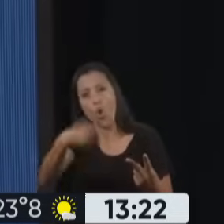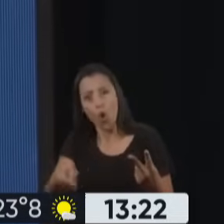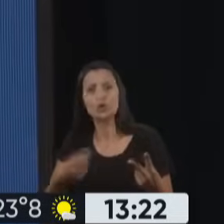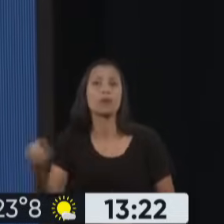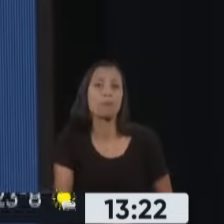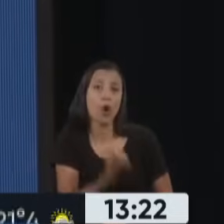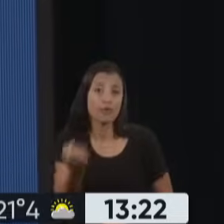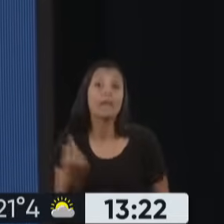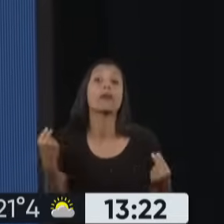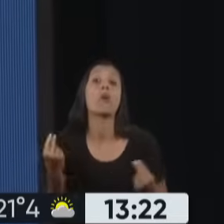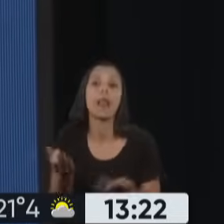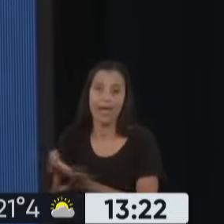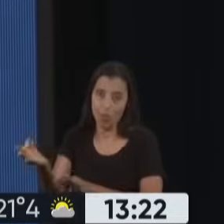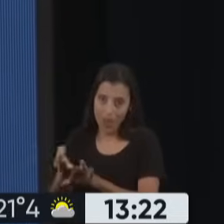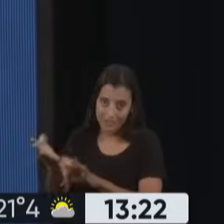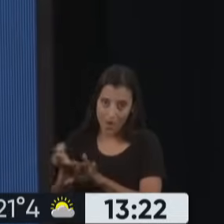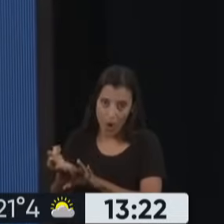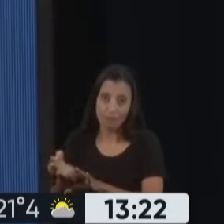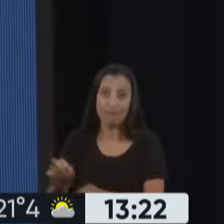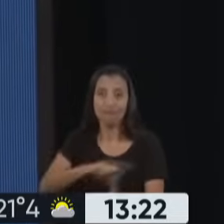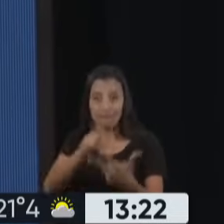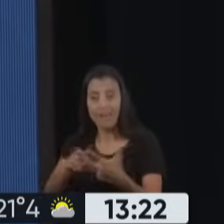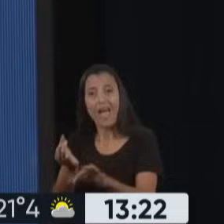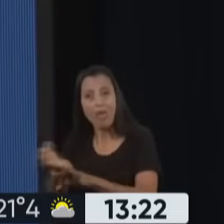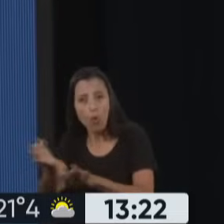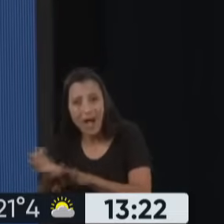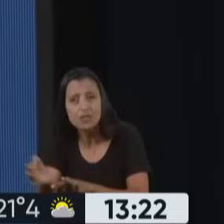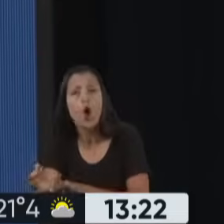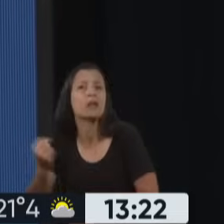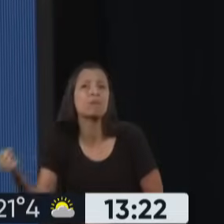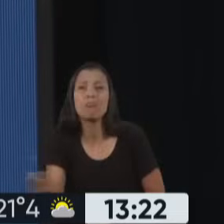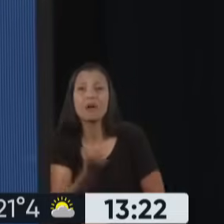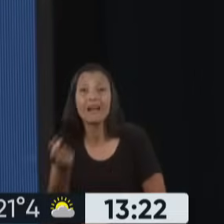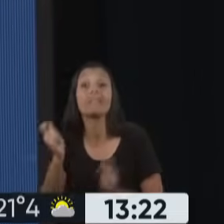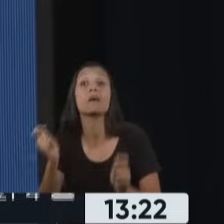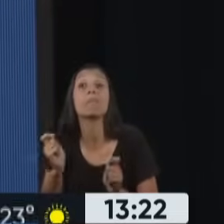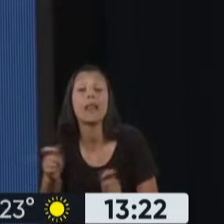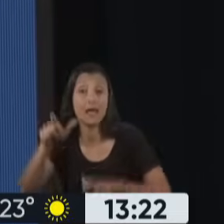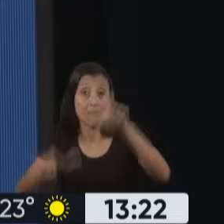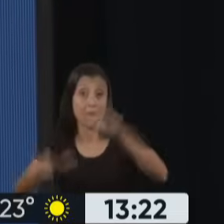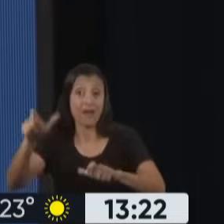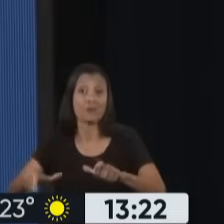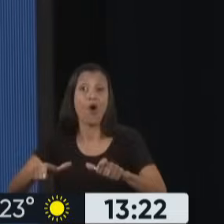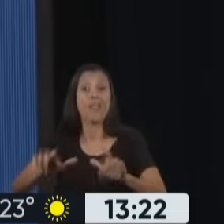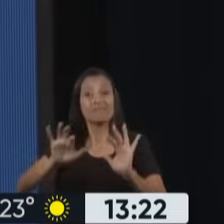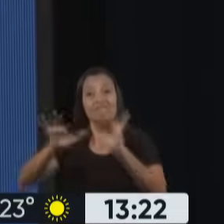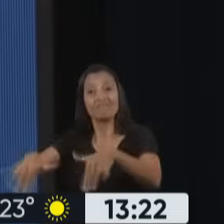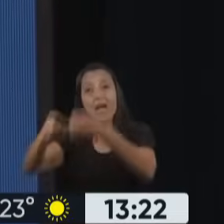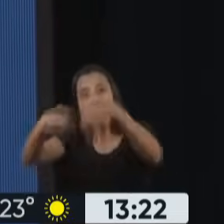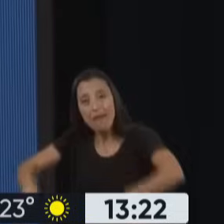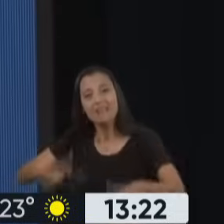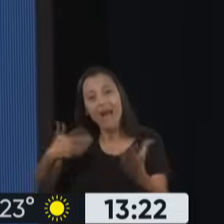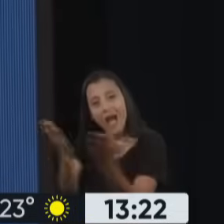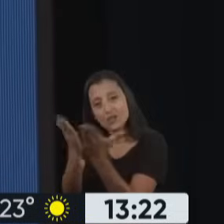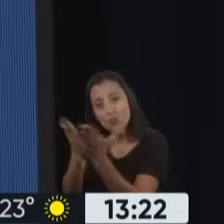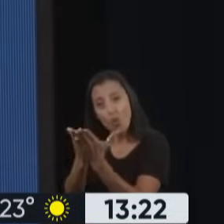es la educación y la recapacitación. La educación para los que ingresan al sistema educativo y la